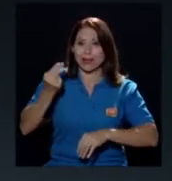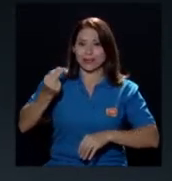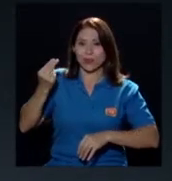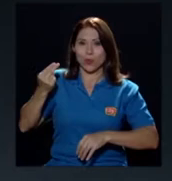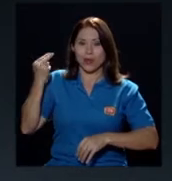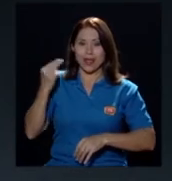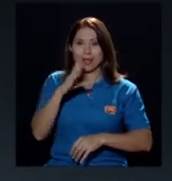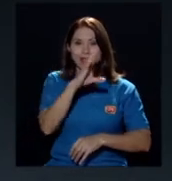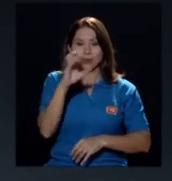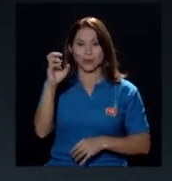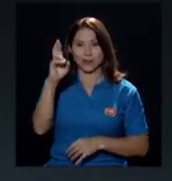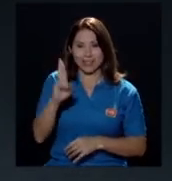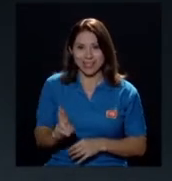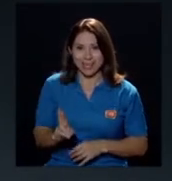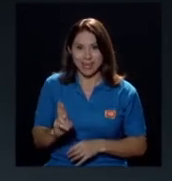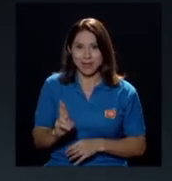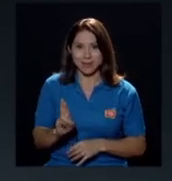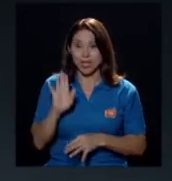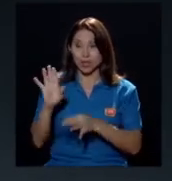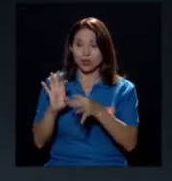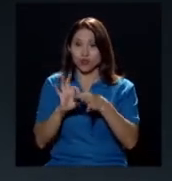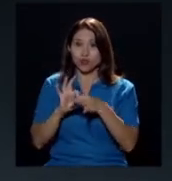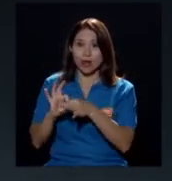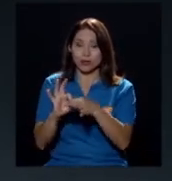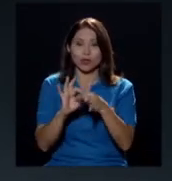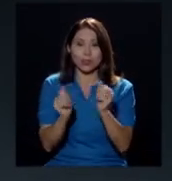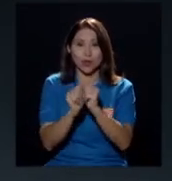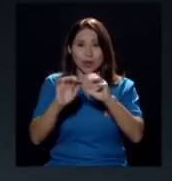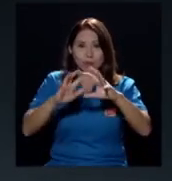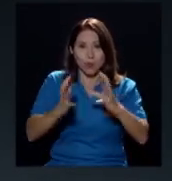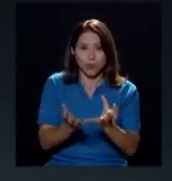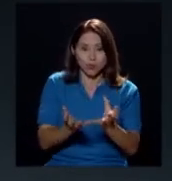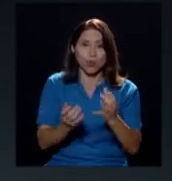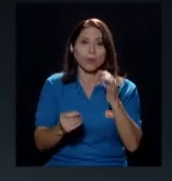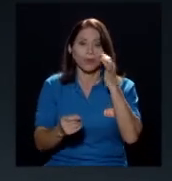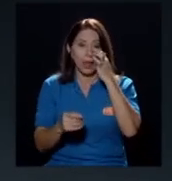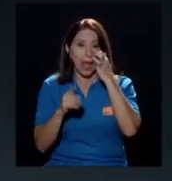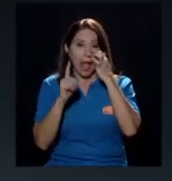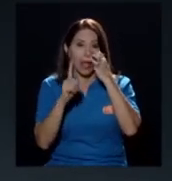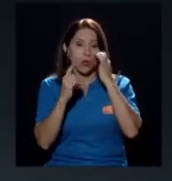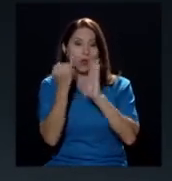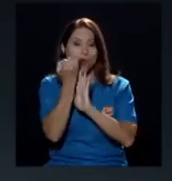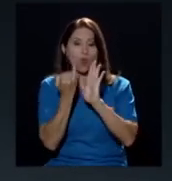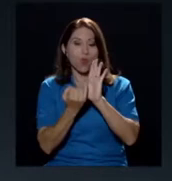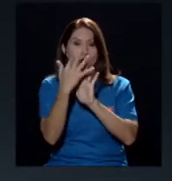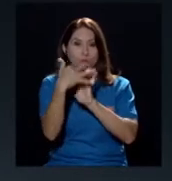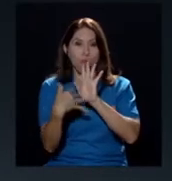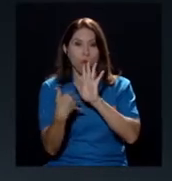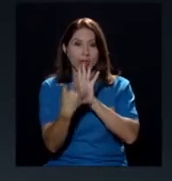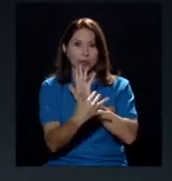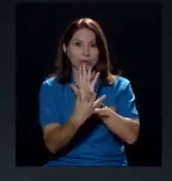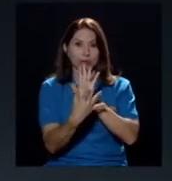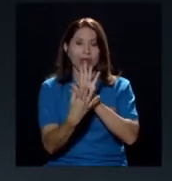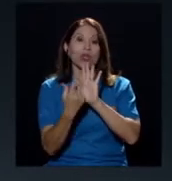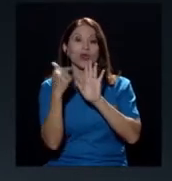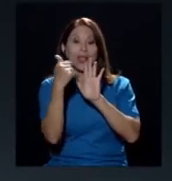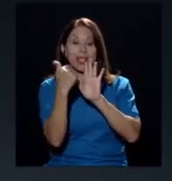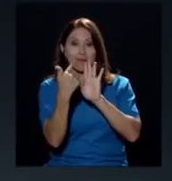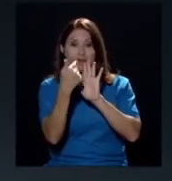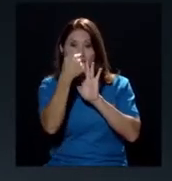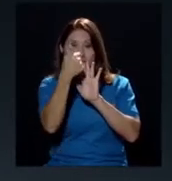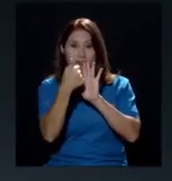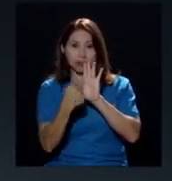costa rica y sus relaciones con el mundo hay un cuadro donde aparecen los diez periodos